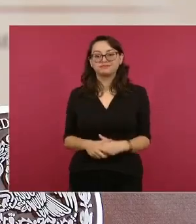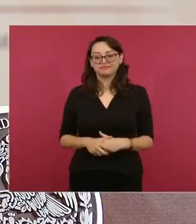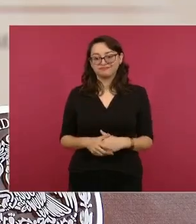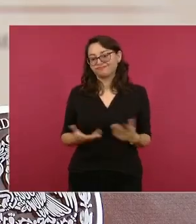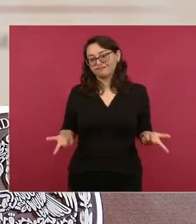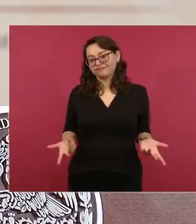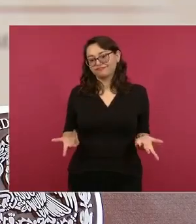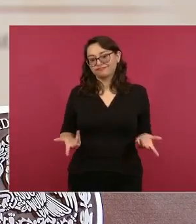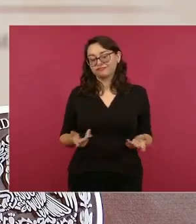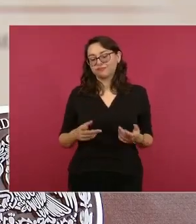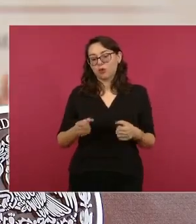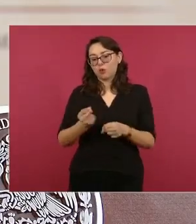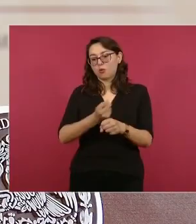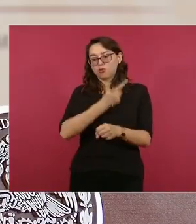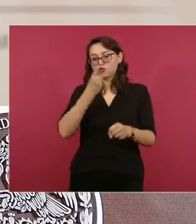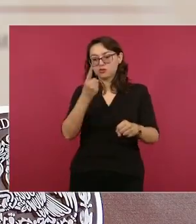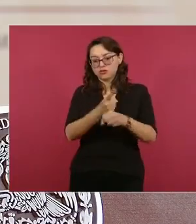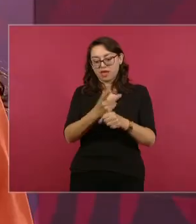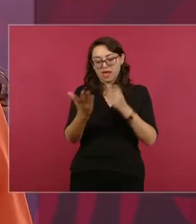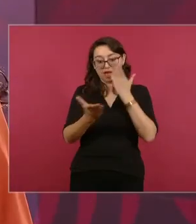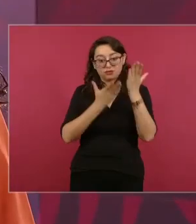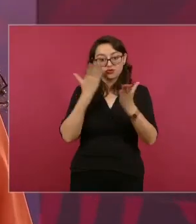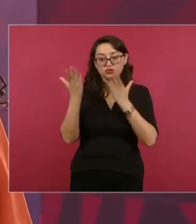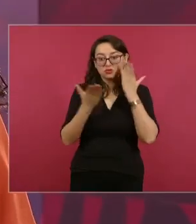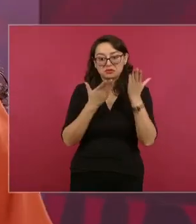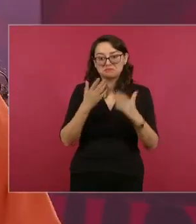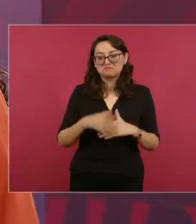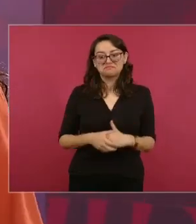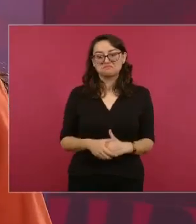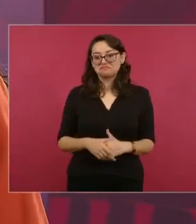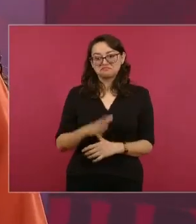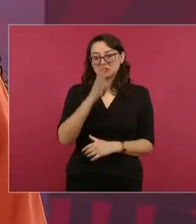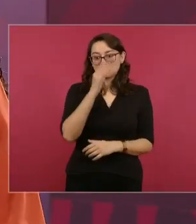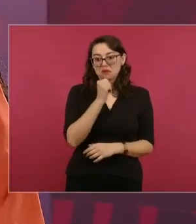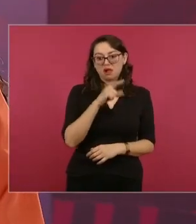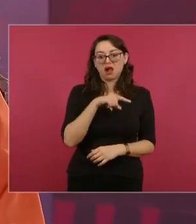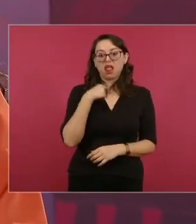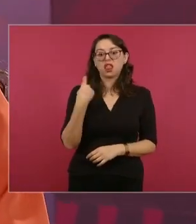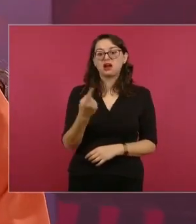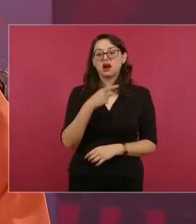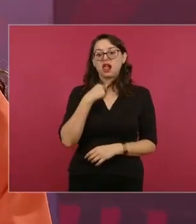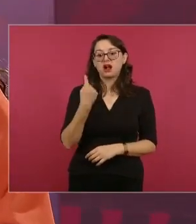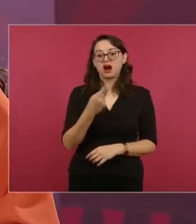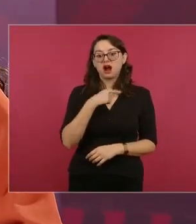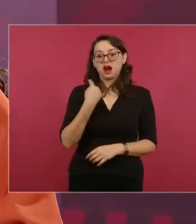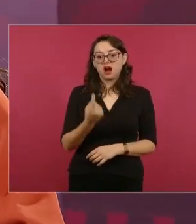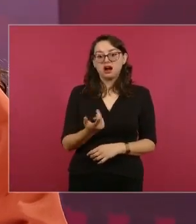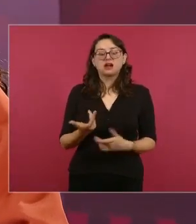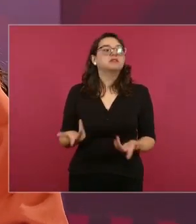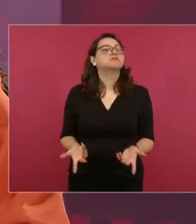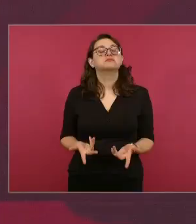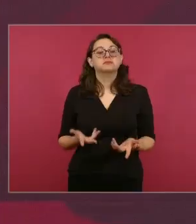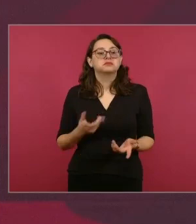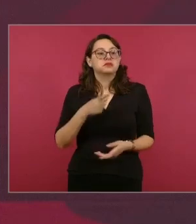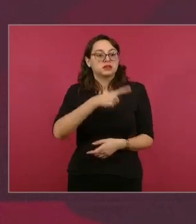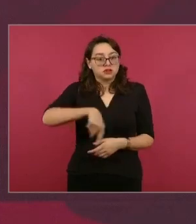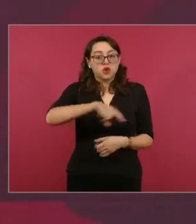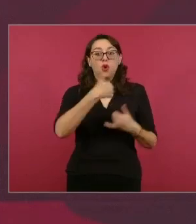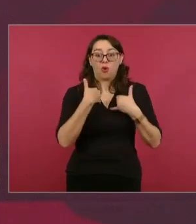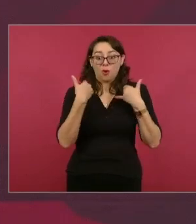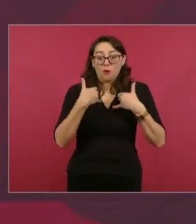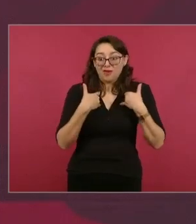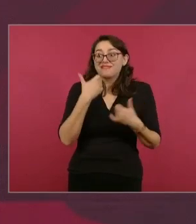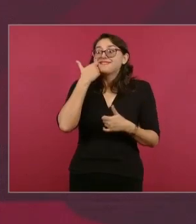los que nos escuchan, de muchos que quisieran entrar, pero con el pretexto de no pasar el examen de admisión, cuando